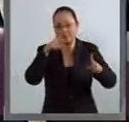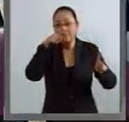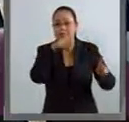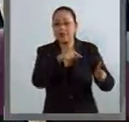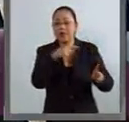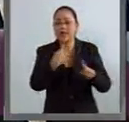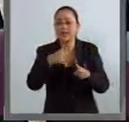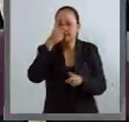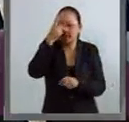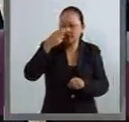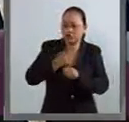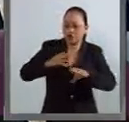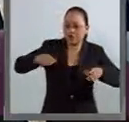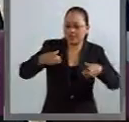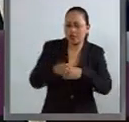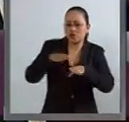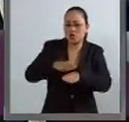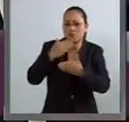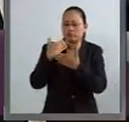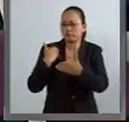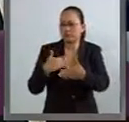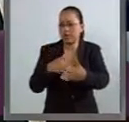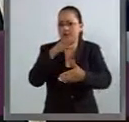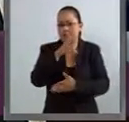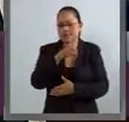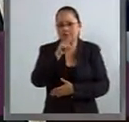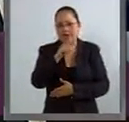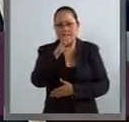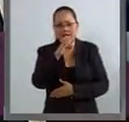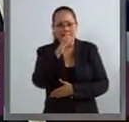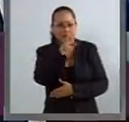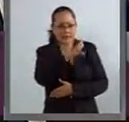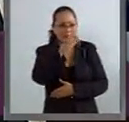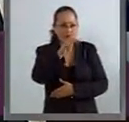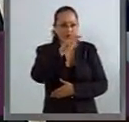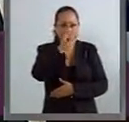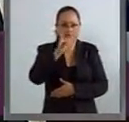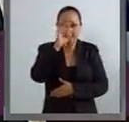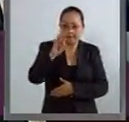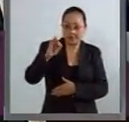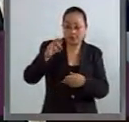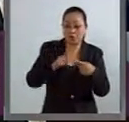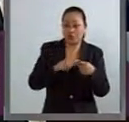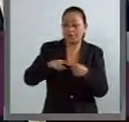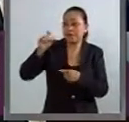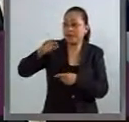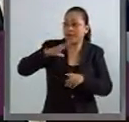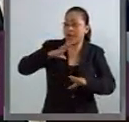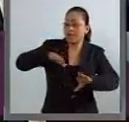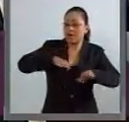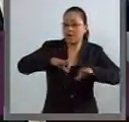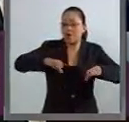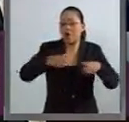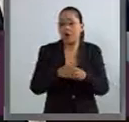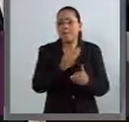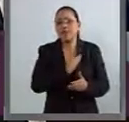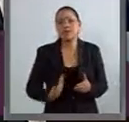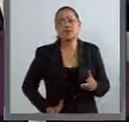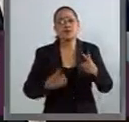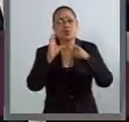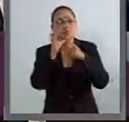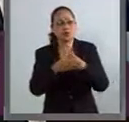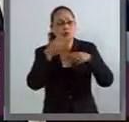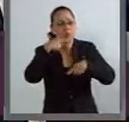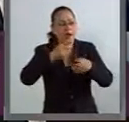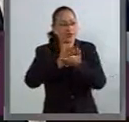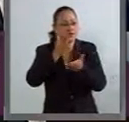Fue directora del Centro de Documentación del Tribunal Electoral del Poder Judicial de la Federación. Se desempeñó como presidenta de la Comisión